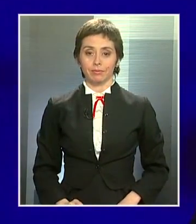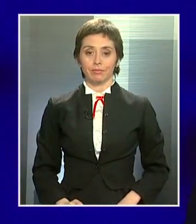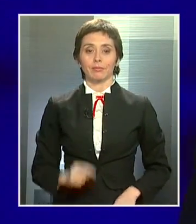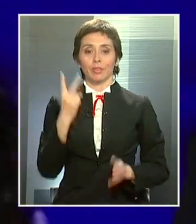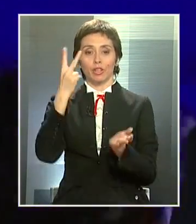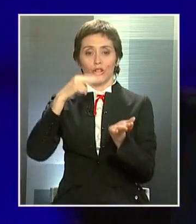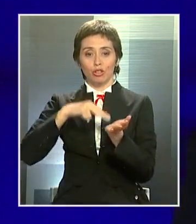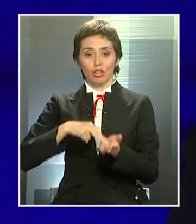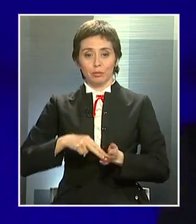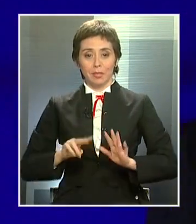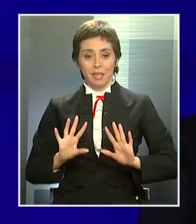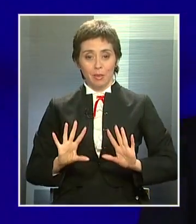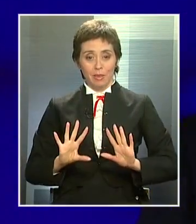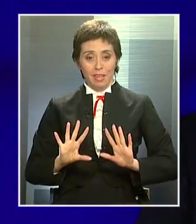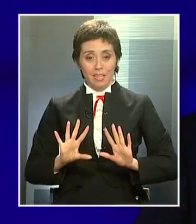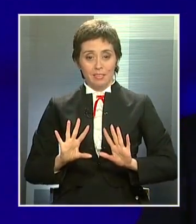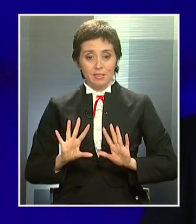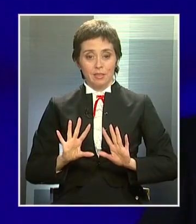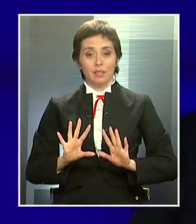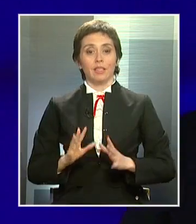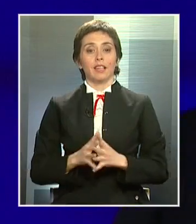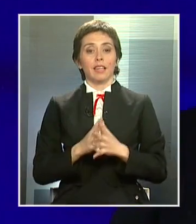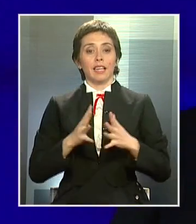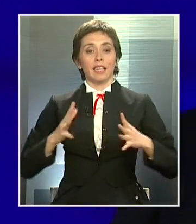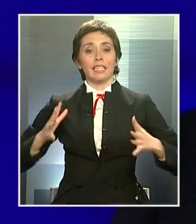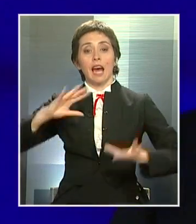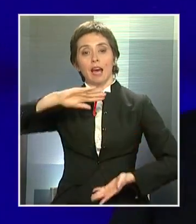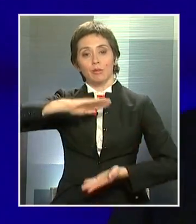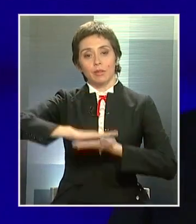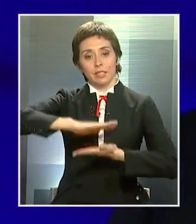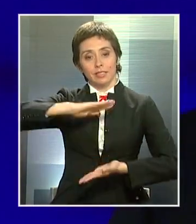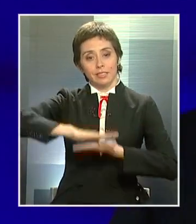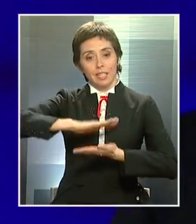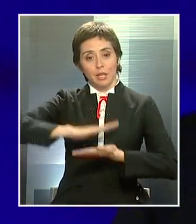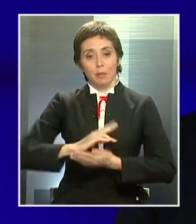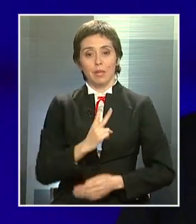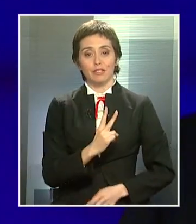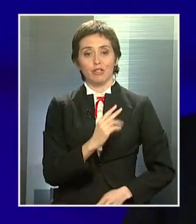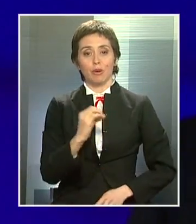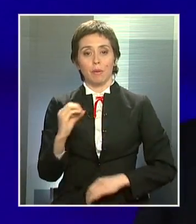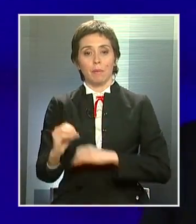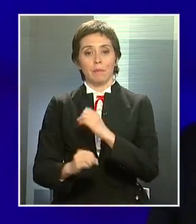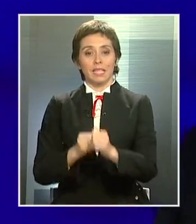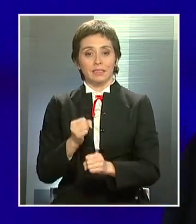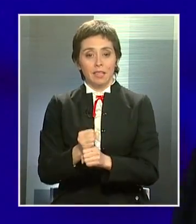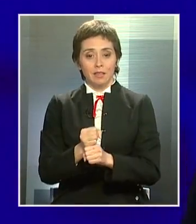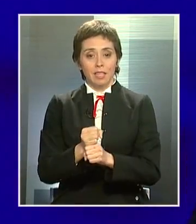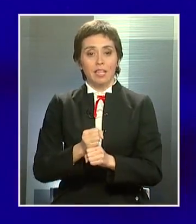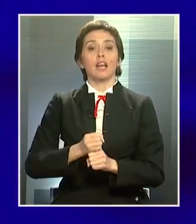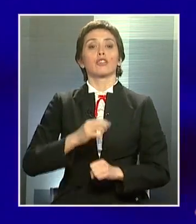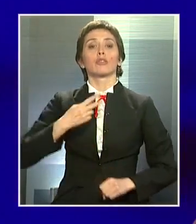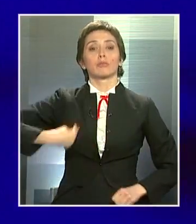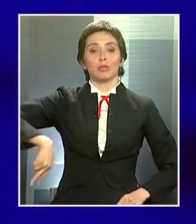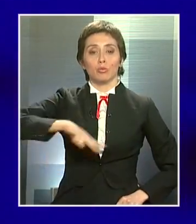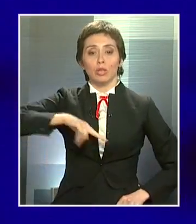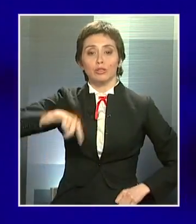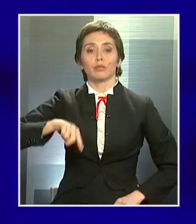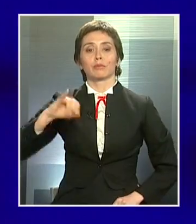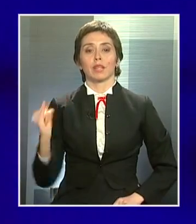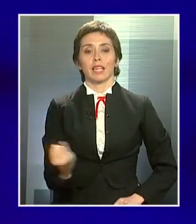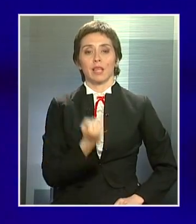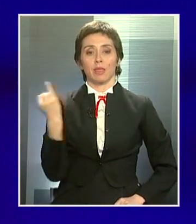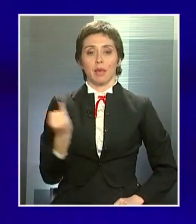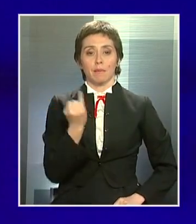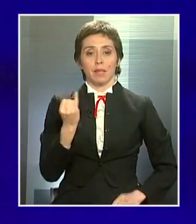septiembre del 2010, es la gran celebración del bicentenario de nuestra independencia.